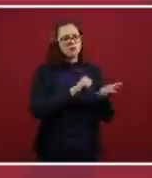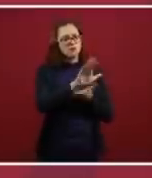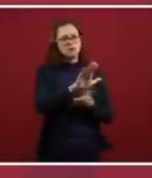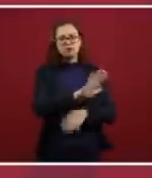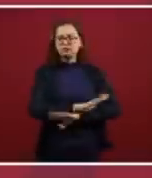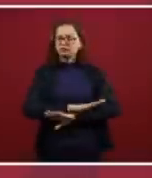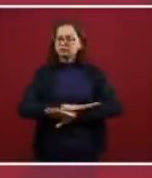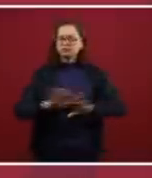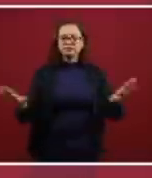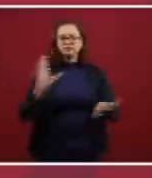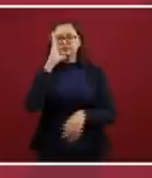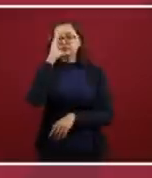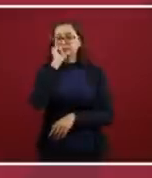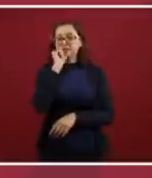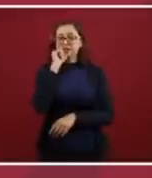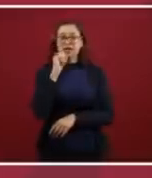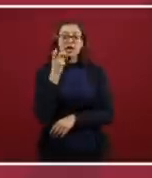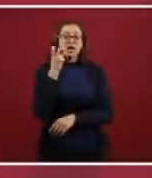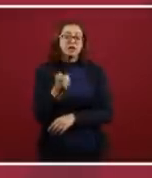pasó.